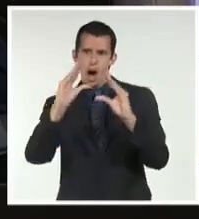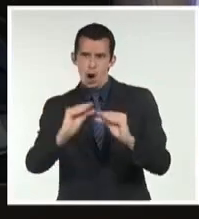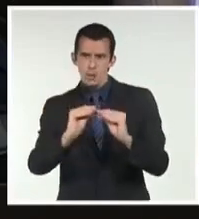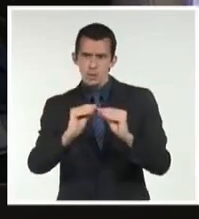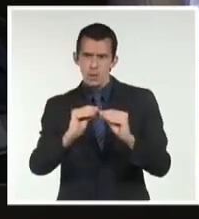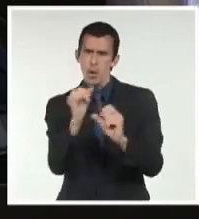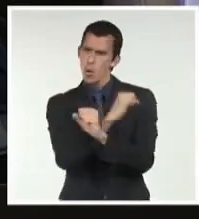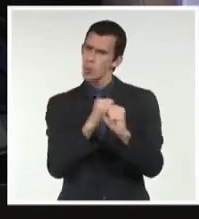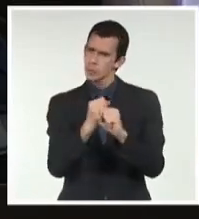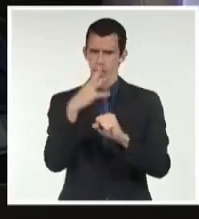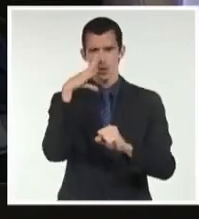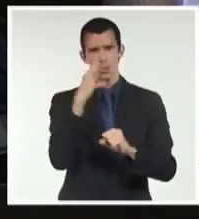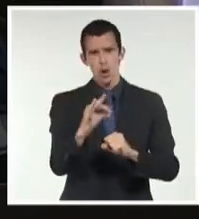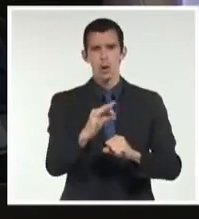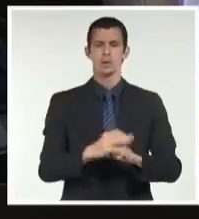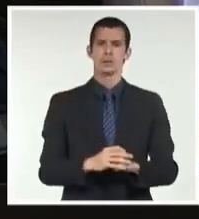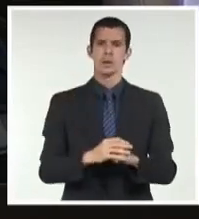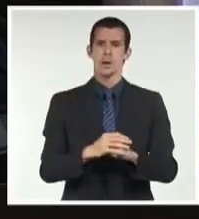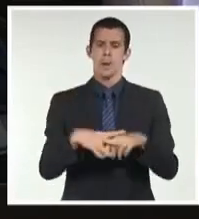sacar de los picos